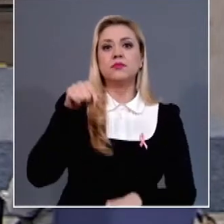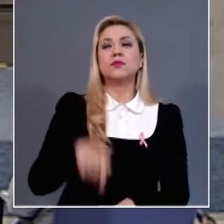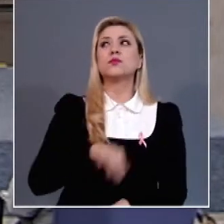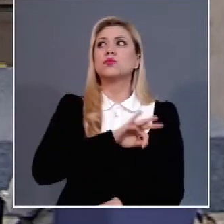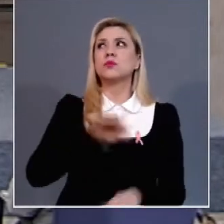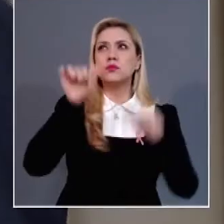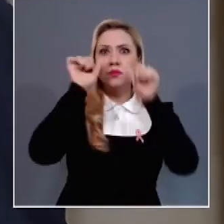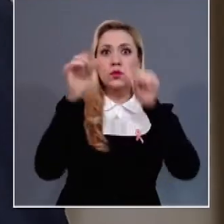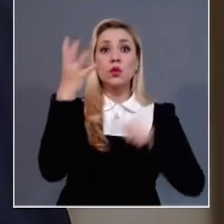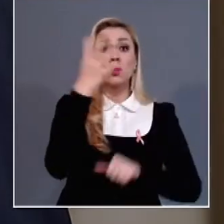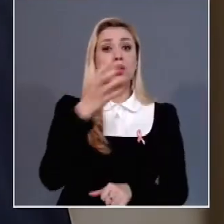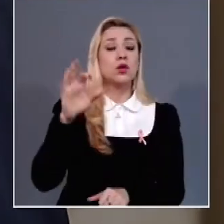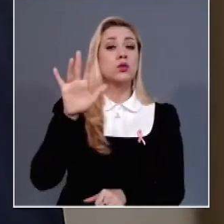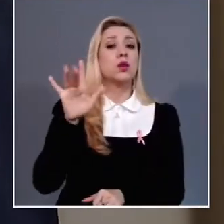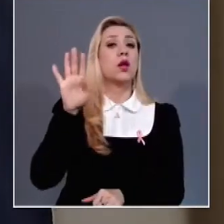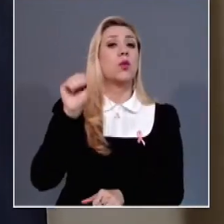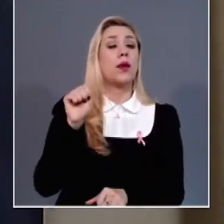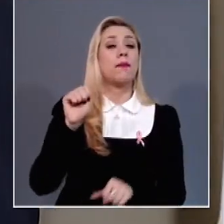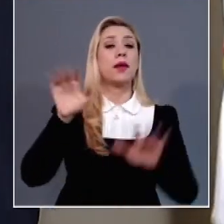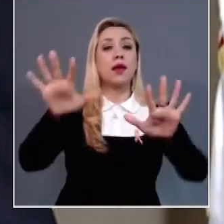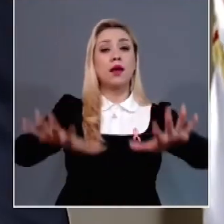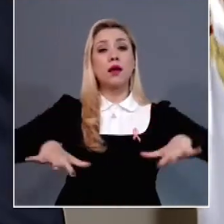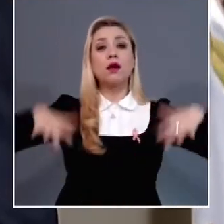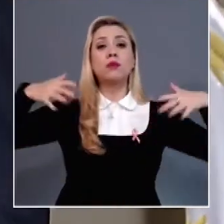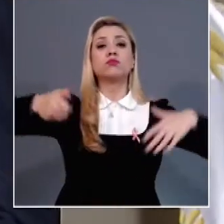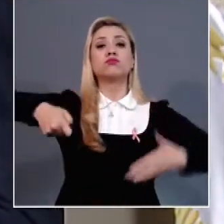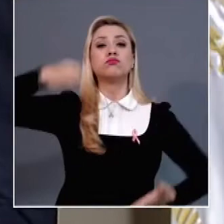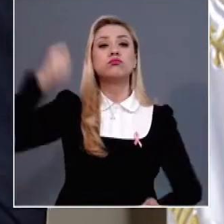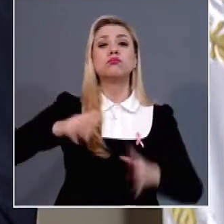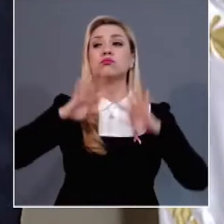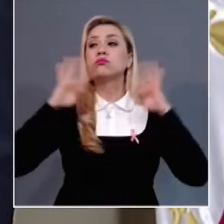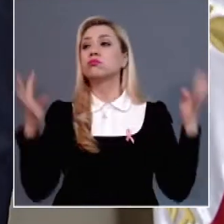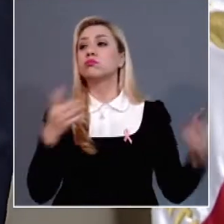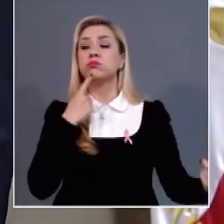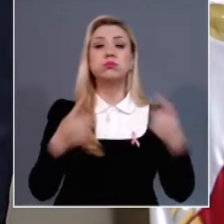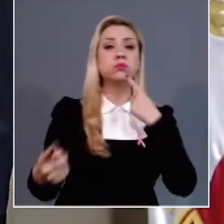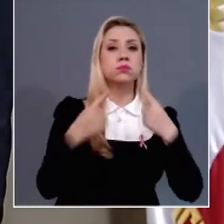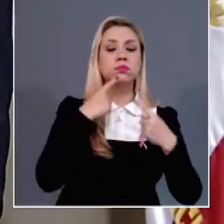459 sesiones y que la Corte, en pleno y salas, ha resuelto